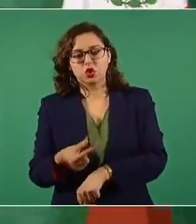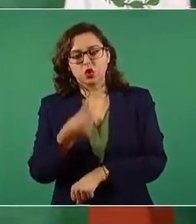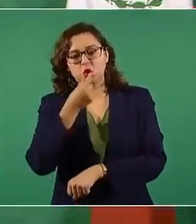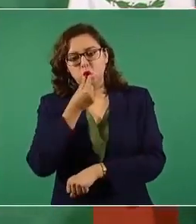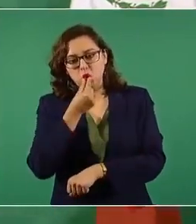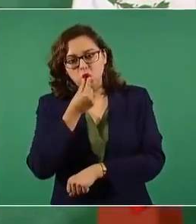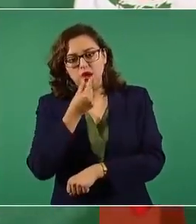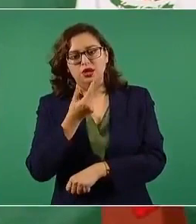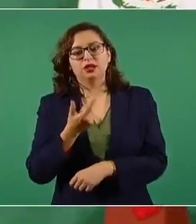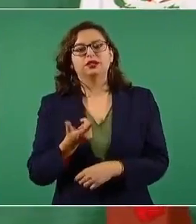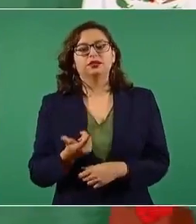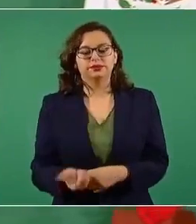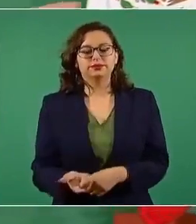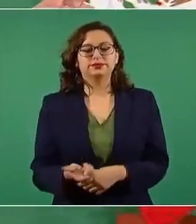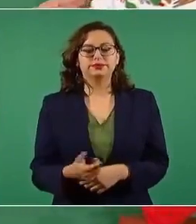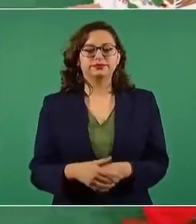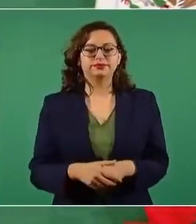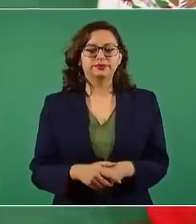Bueno,